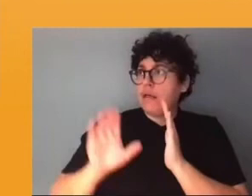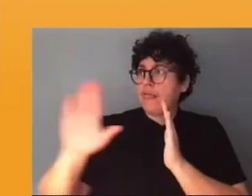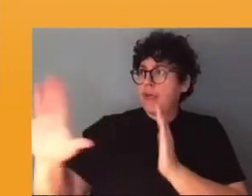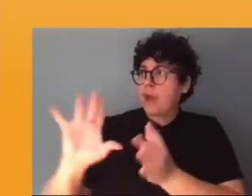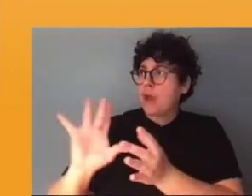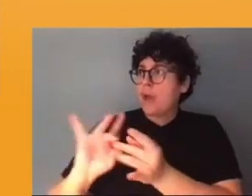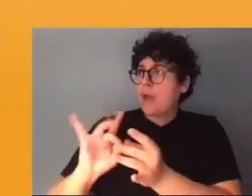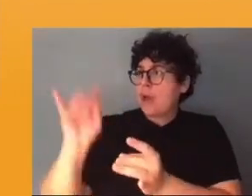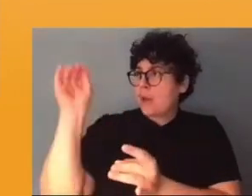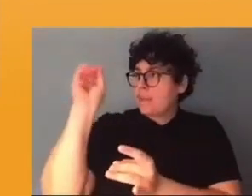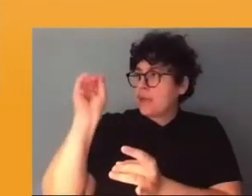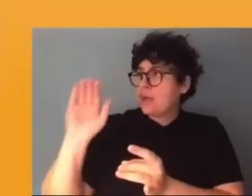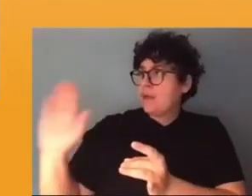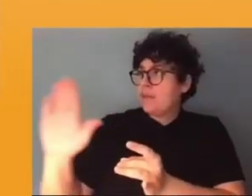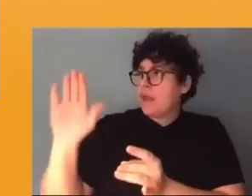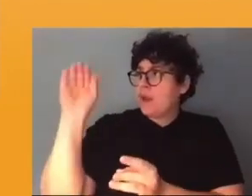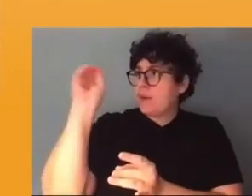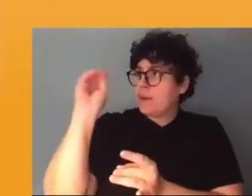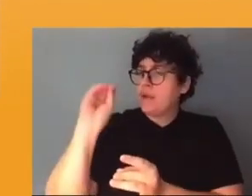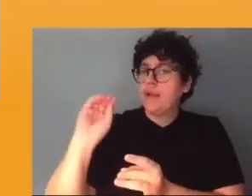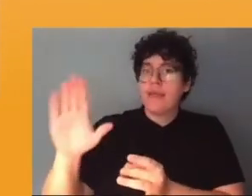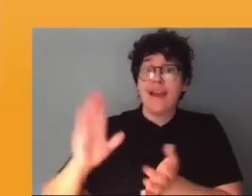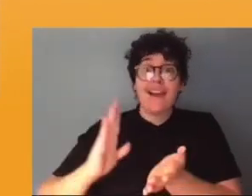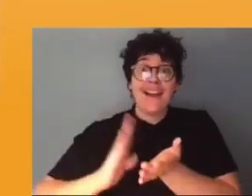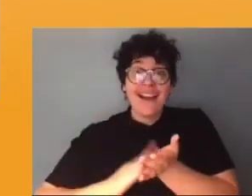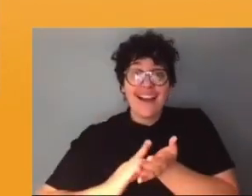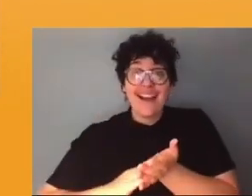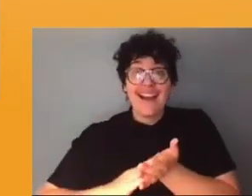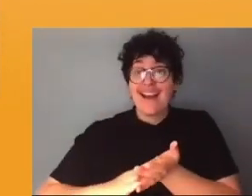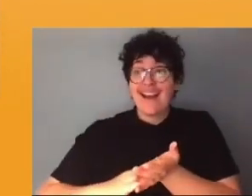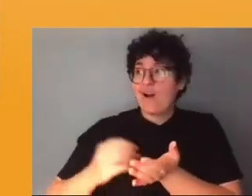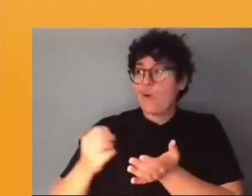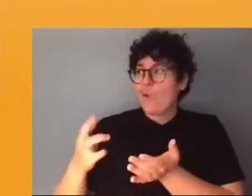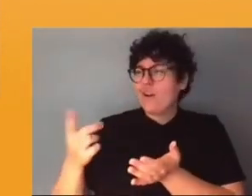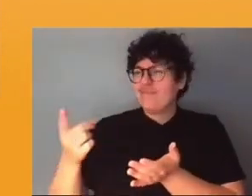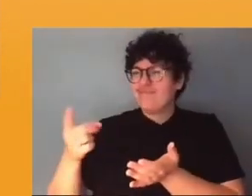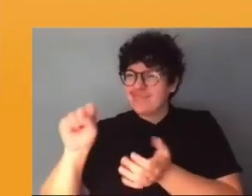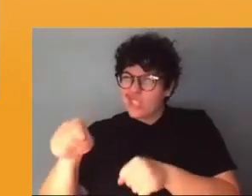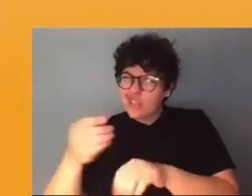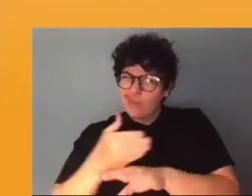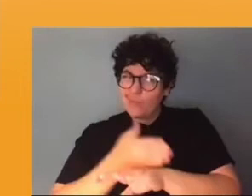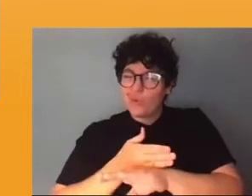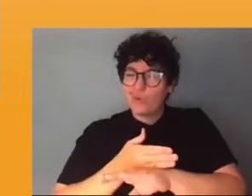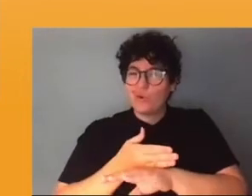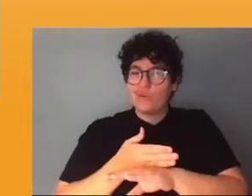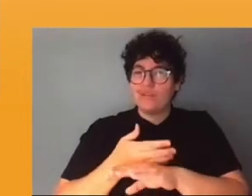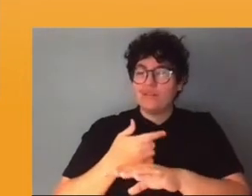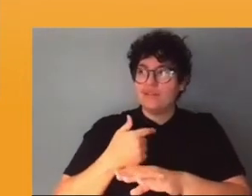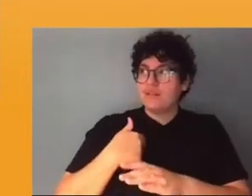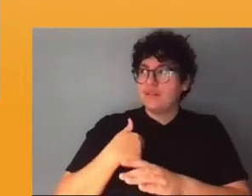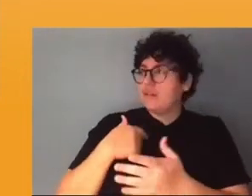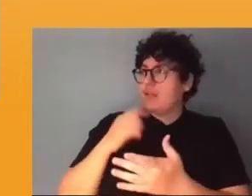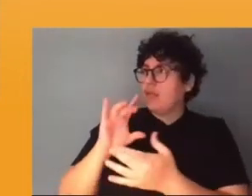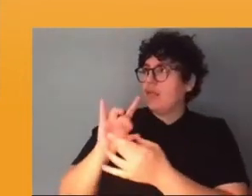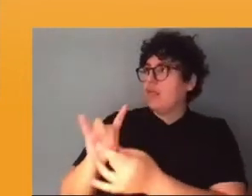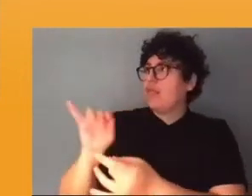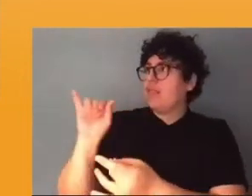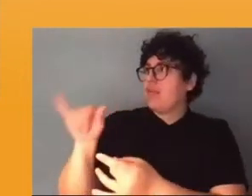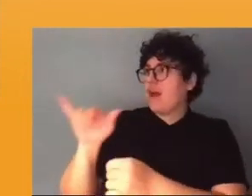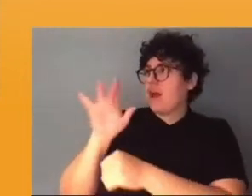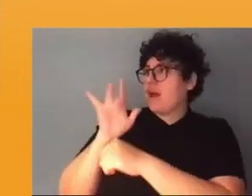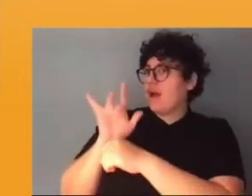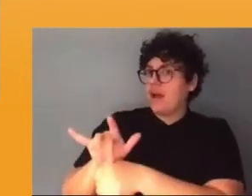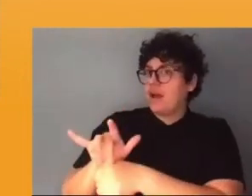tu baile, de tu danza. Te digan, ah, te fue muy bien, o ah, te pude haber ido mejor en esta parte, o tienes que